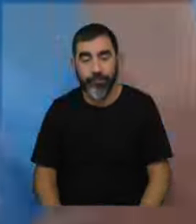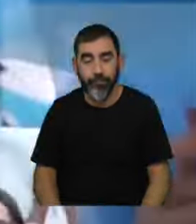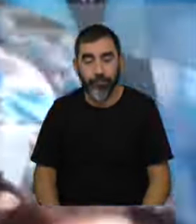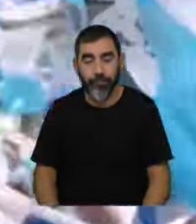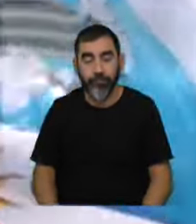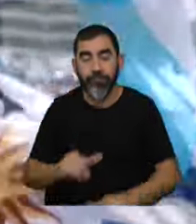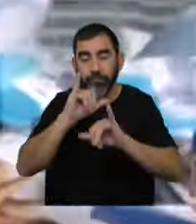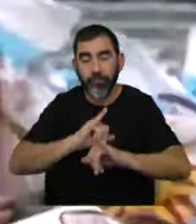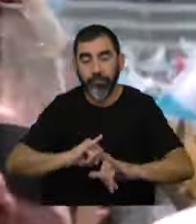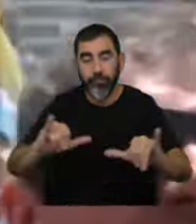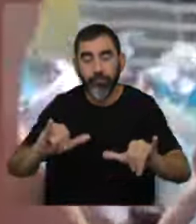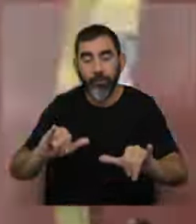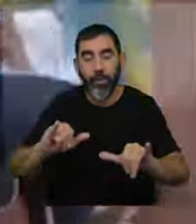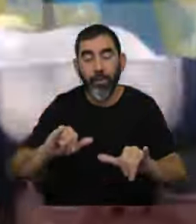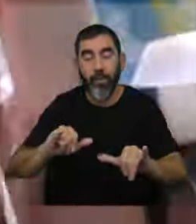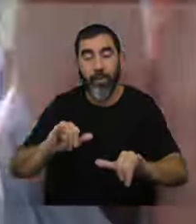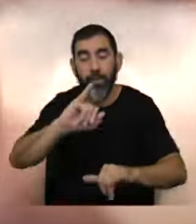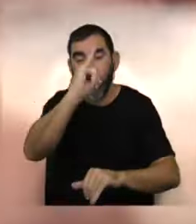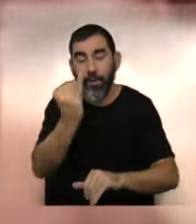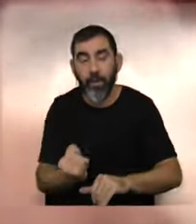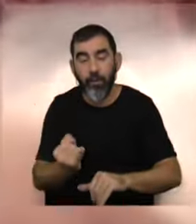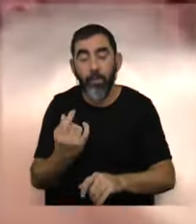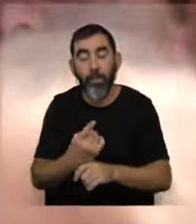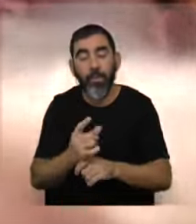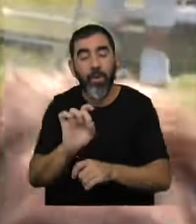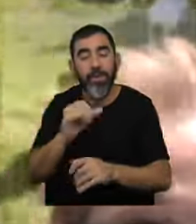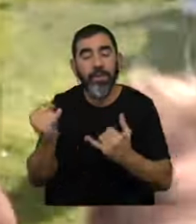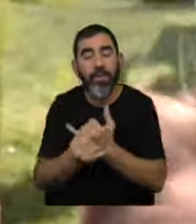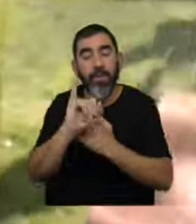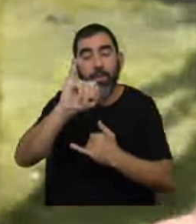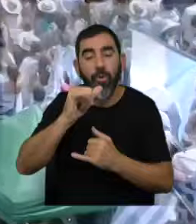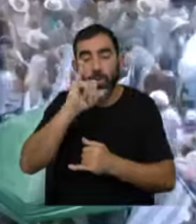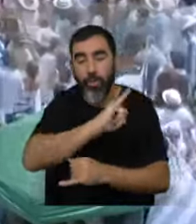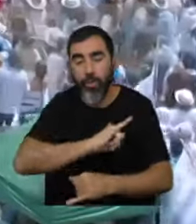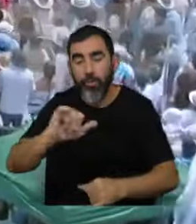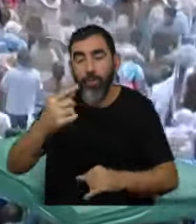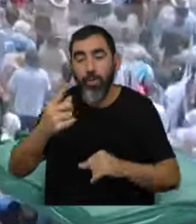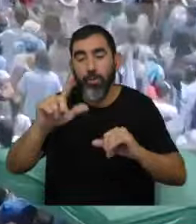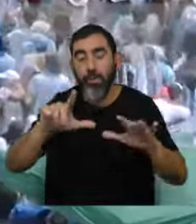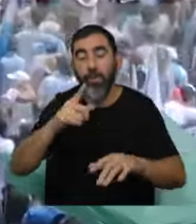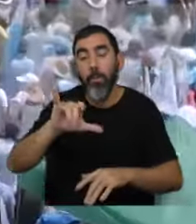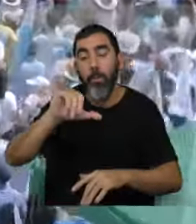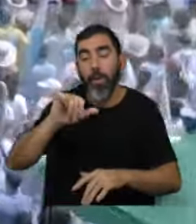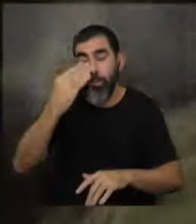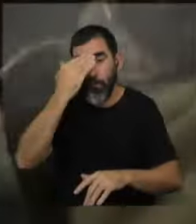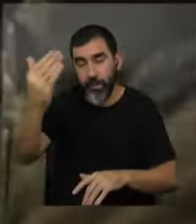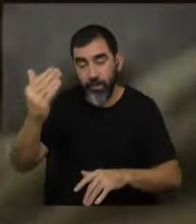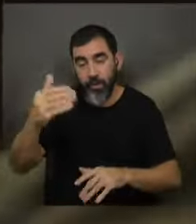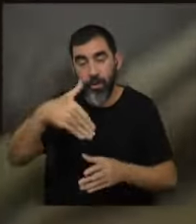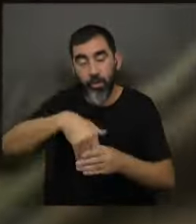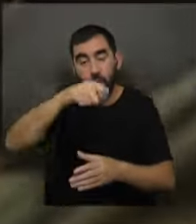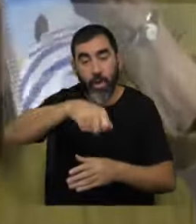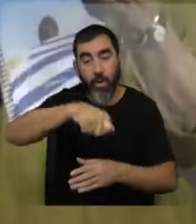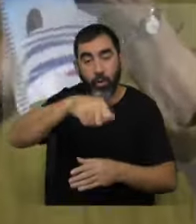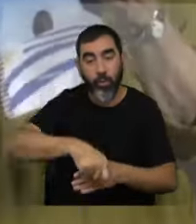spot de la polémica emitido por la campaña de Álvaro Delgado en la primera quincena de mayo fue denunciado el 17 de ese mes por el frente amplio ante la Corte